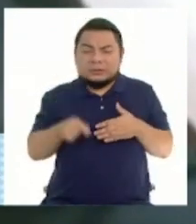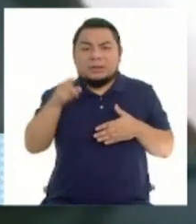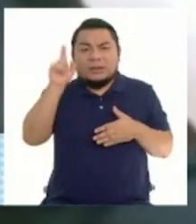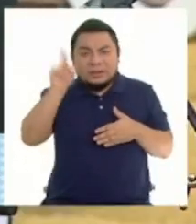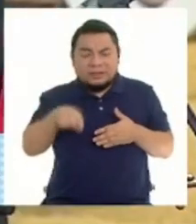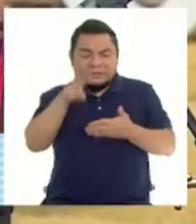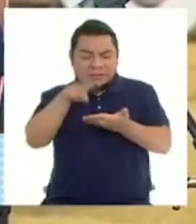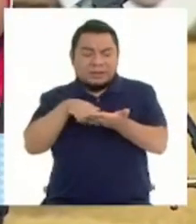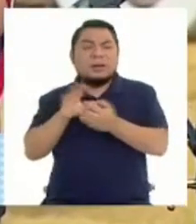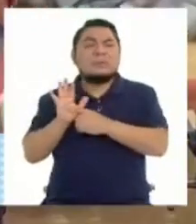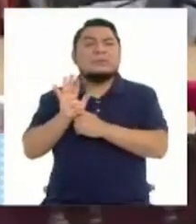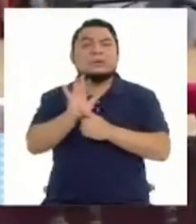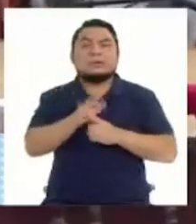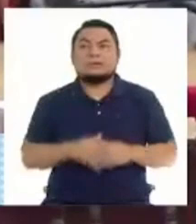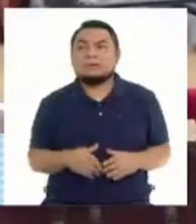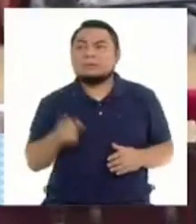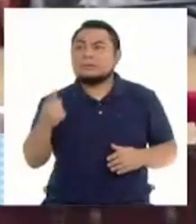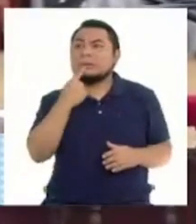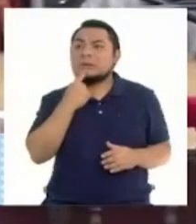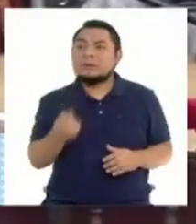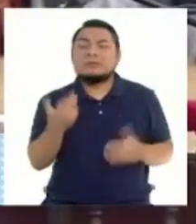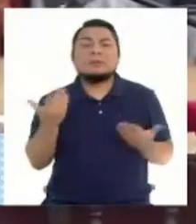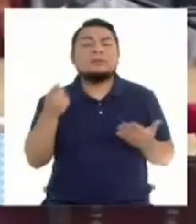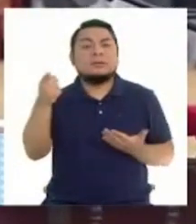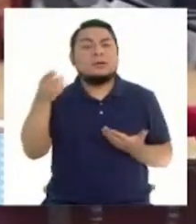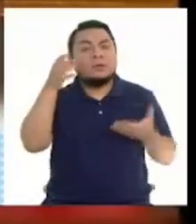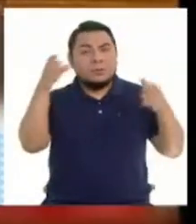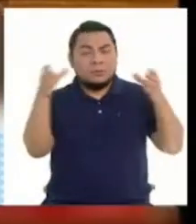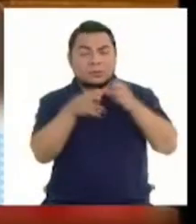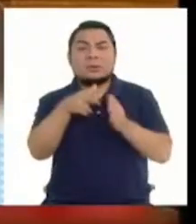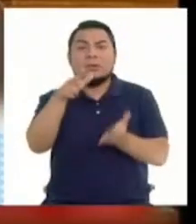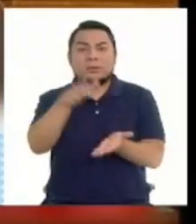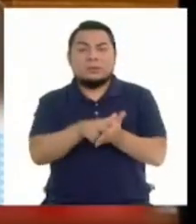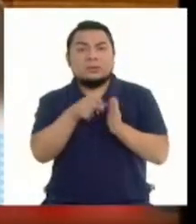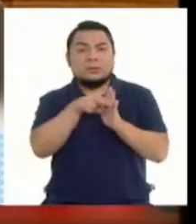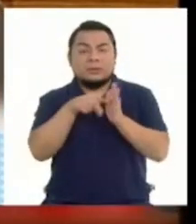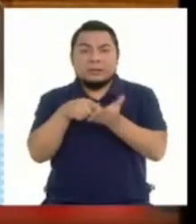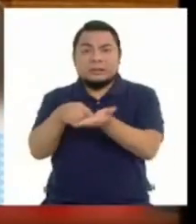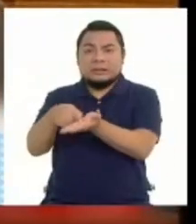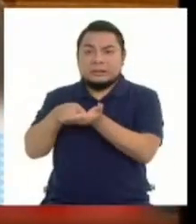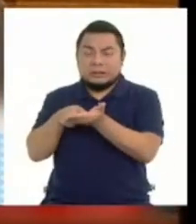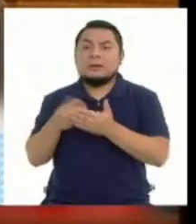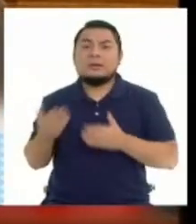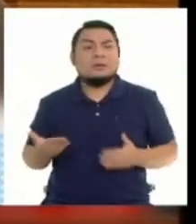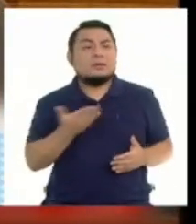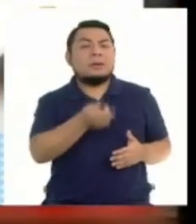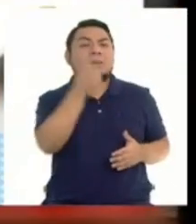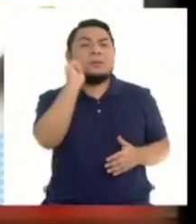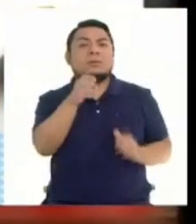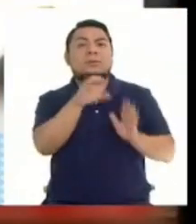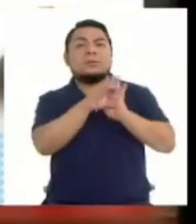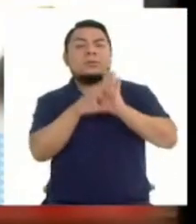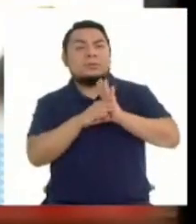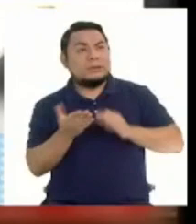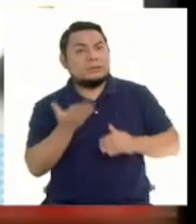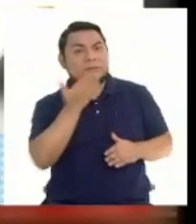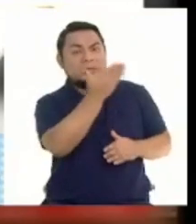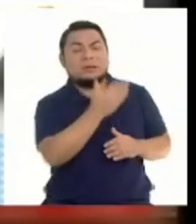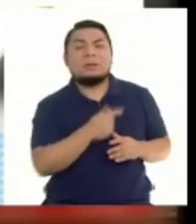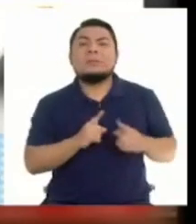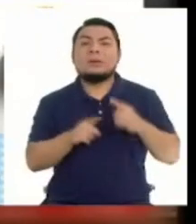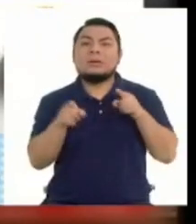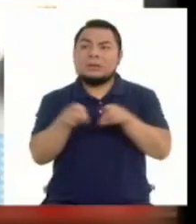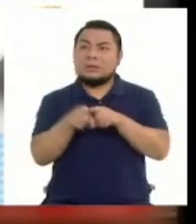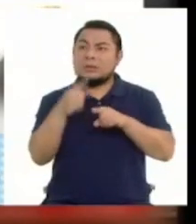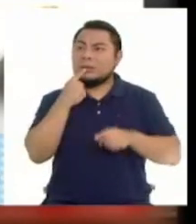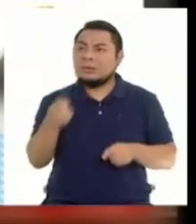presentar aseguró que en caso el congreso apruebe la norma por insistencia recurrirán al tribunal constitucional asimismo